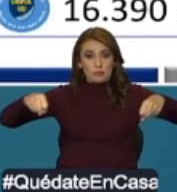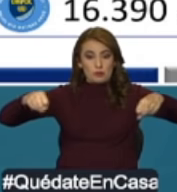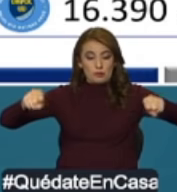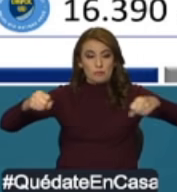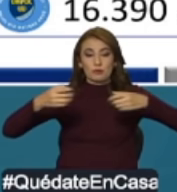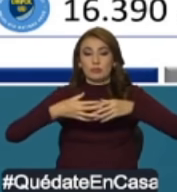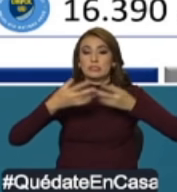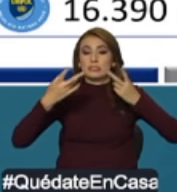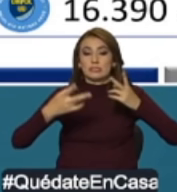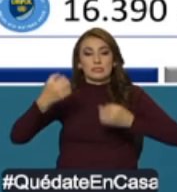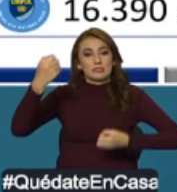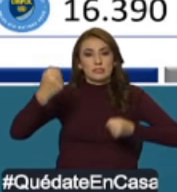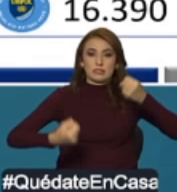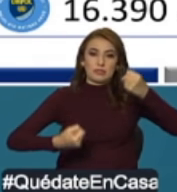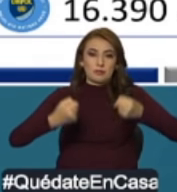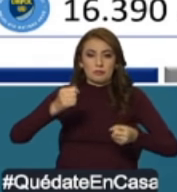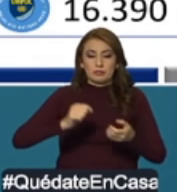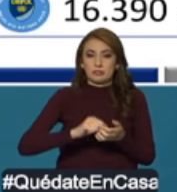sancionadas,